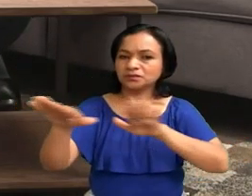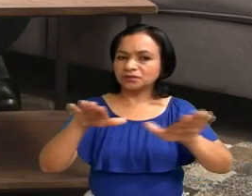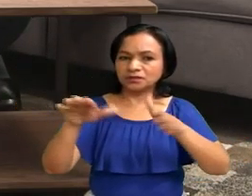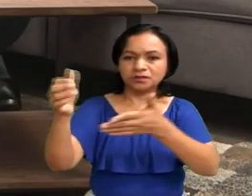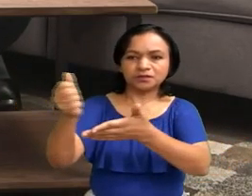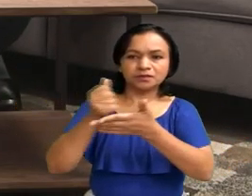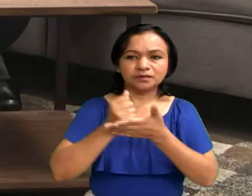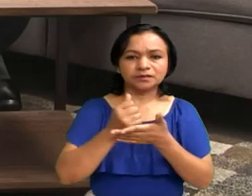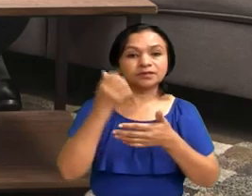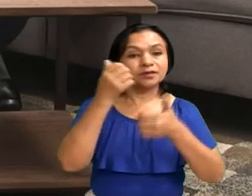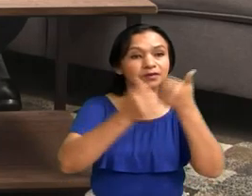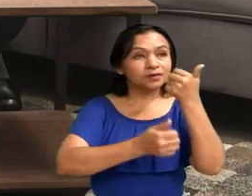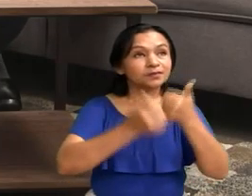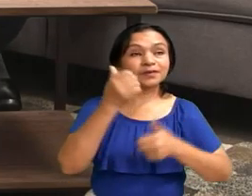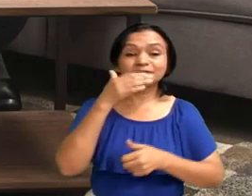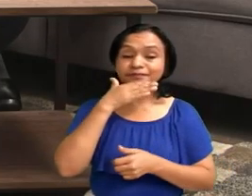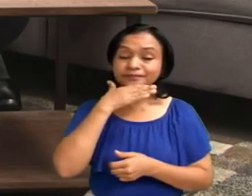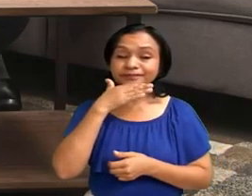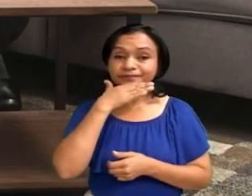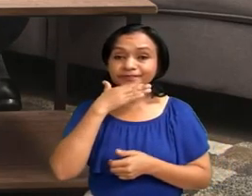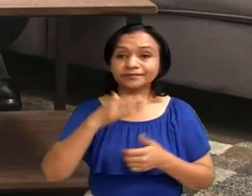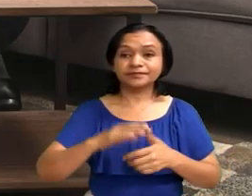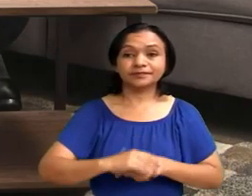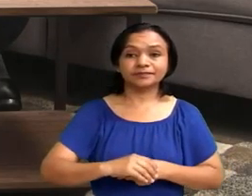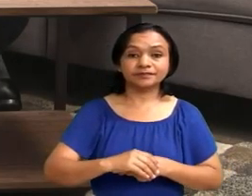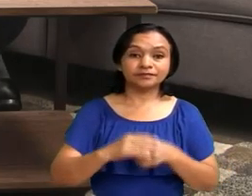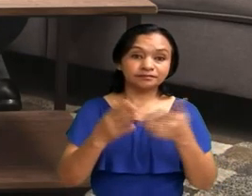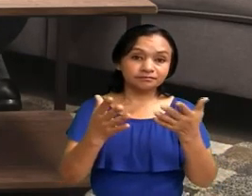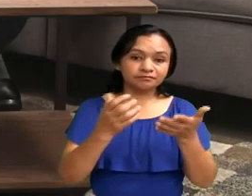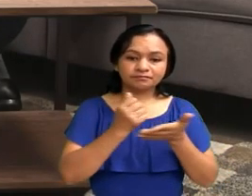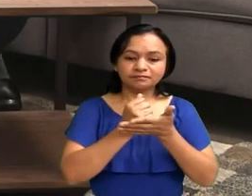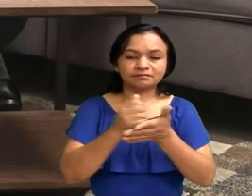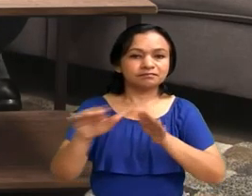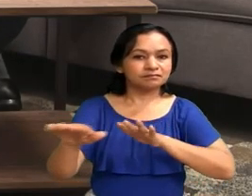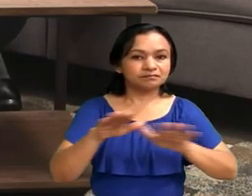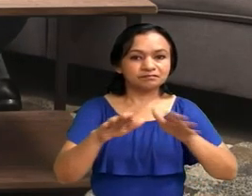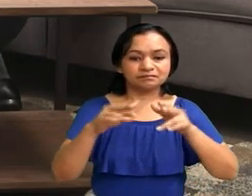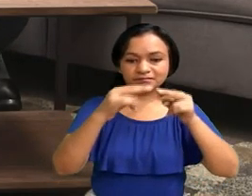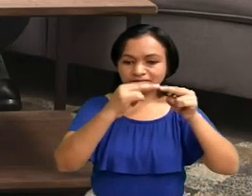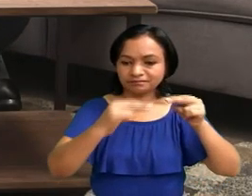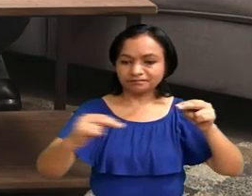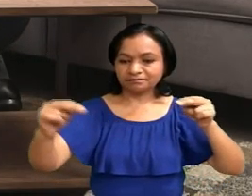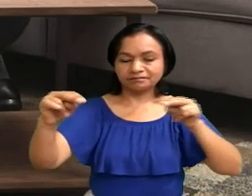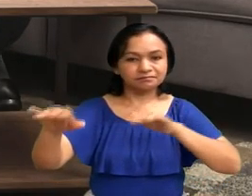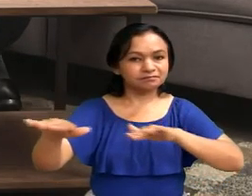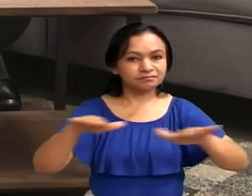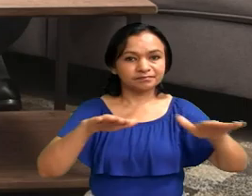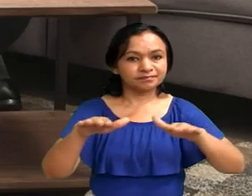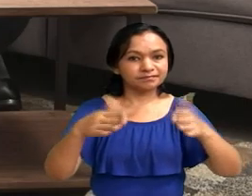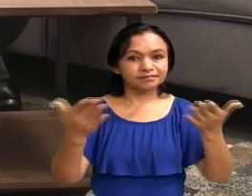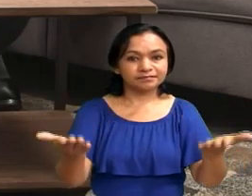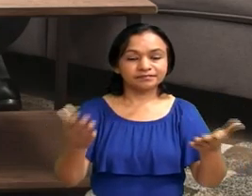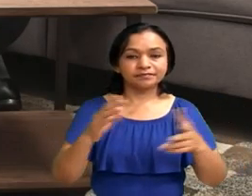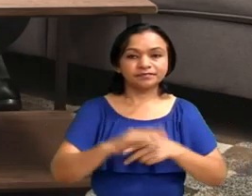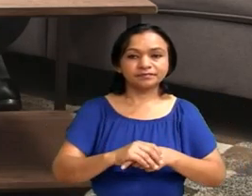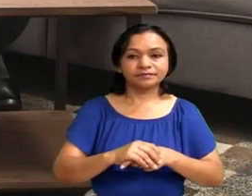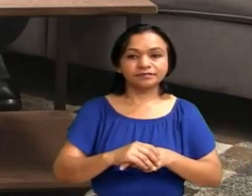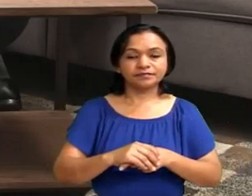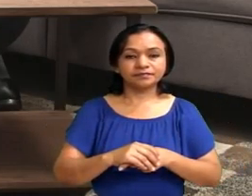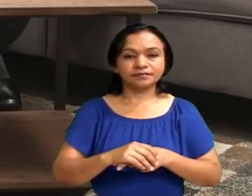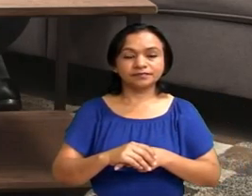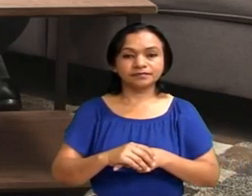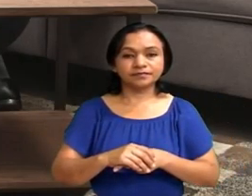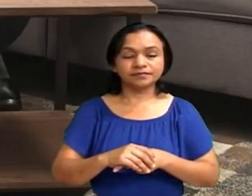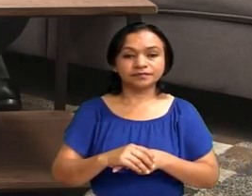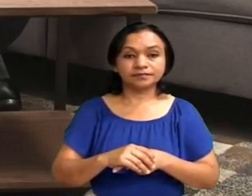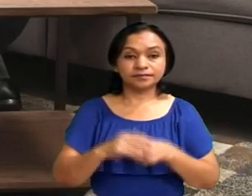fue un problema más, ¿no? Aunque quisieran ayudarnos, no podían porque no habían capacidades suficientes. Entonces, uno